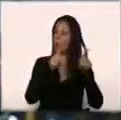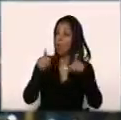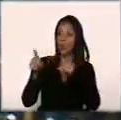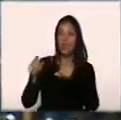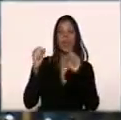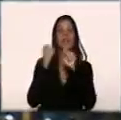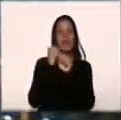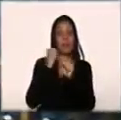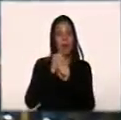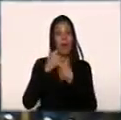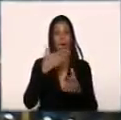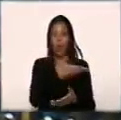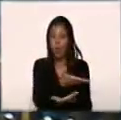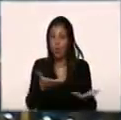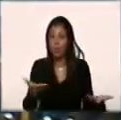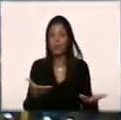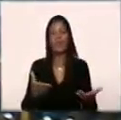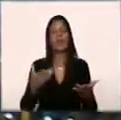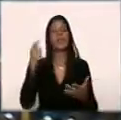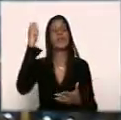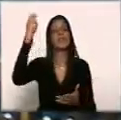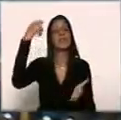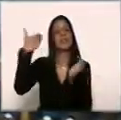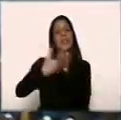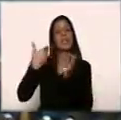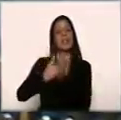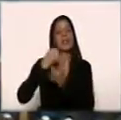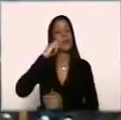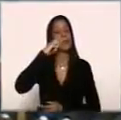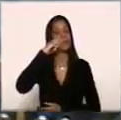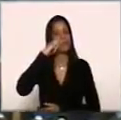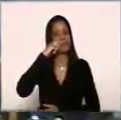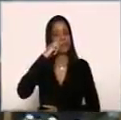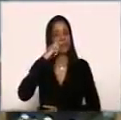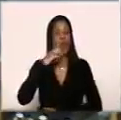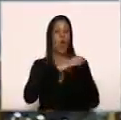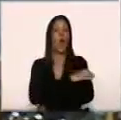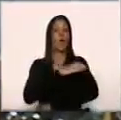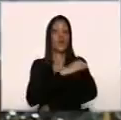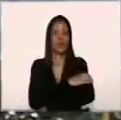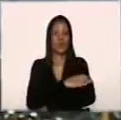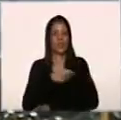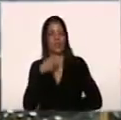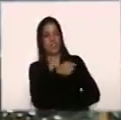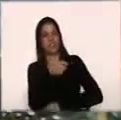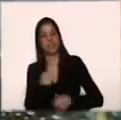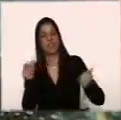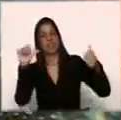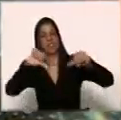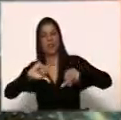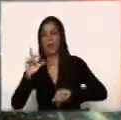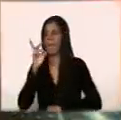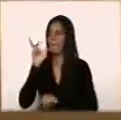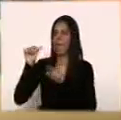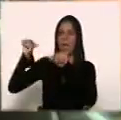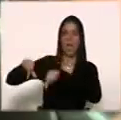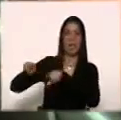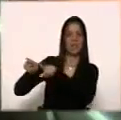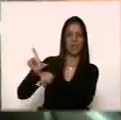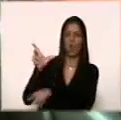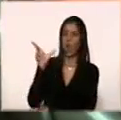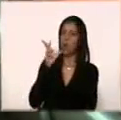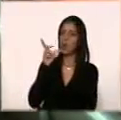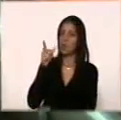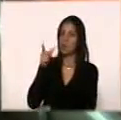son testigos de primera línea de la expresión cruel de esta guerra, donde los enemigos son fáciles